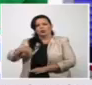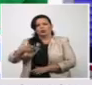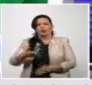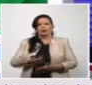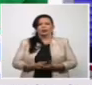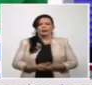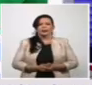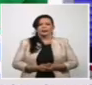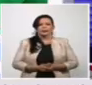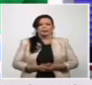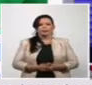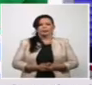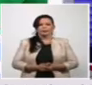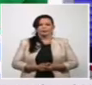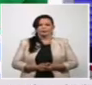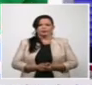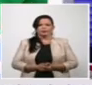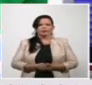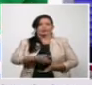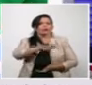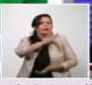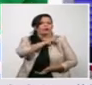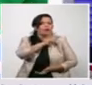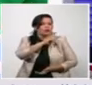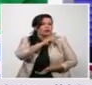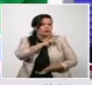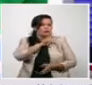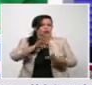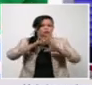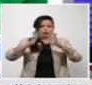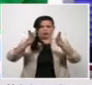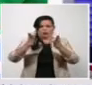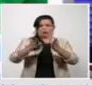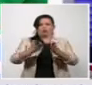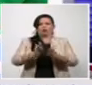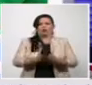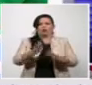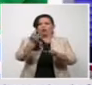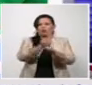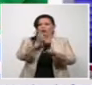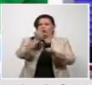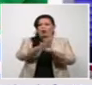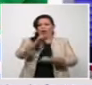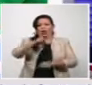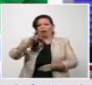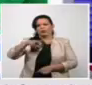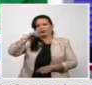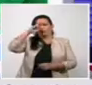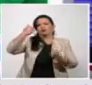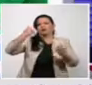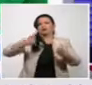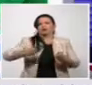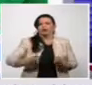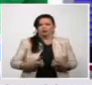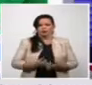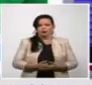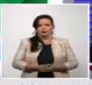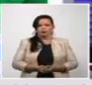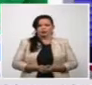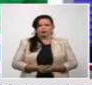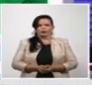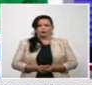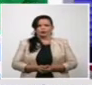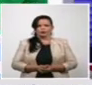todas las personas, las autoridades de este país, los trabajadores de la salud, y en el bregar